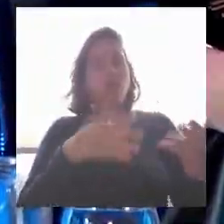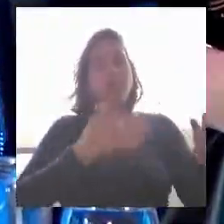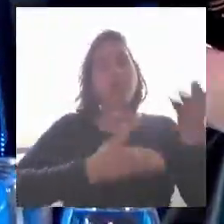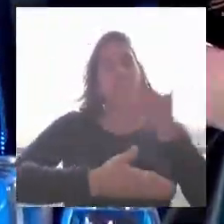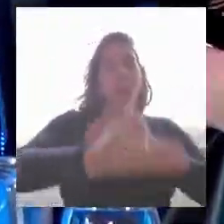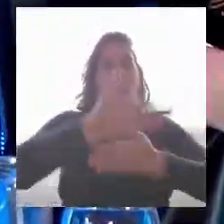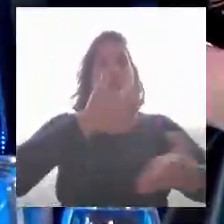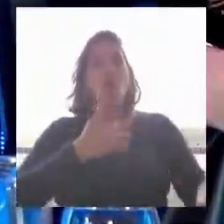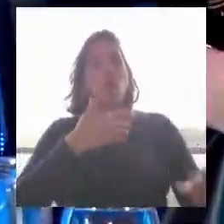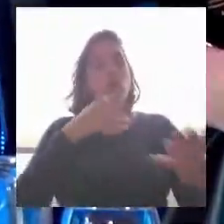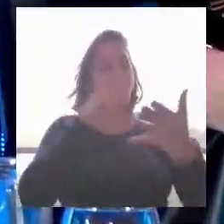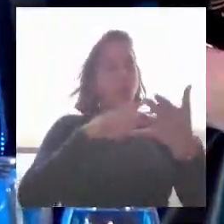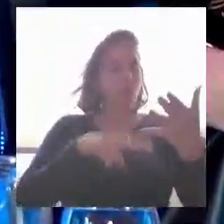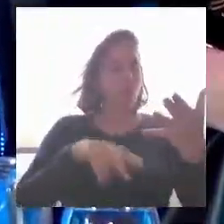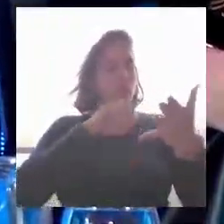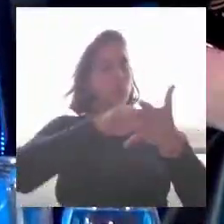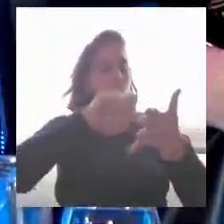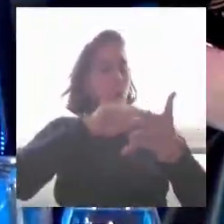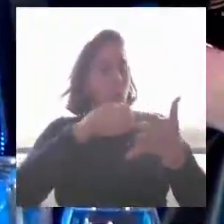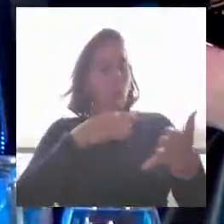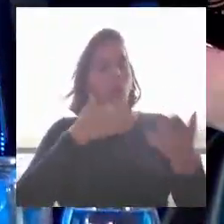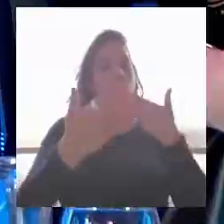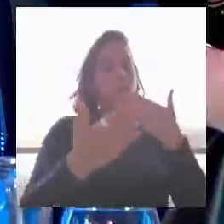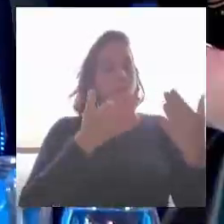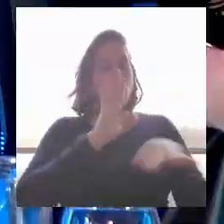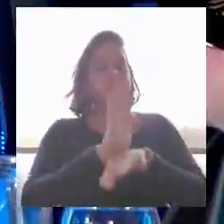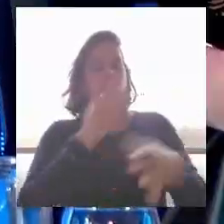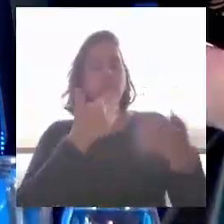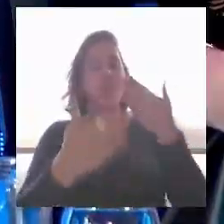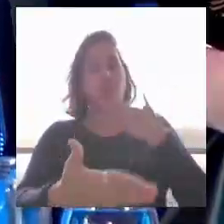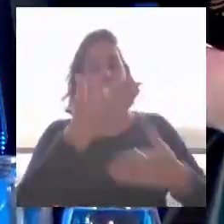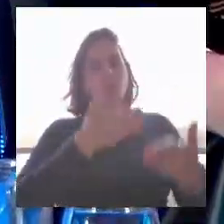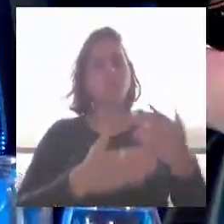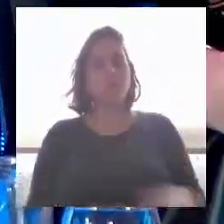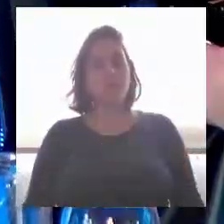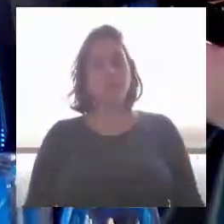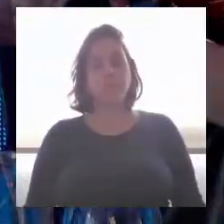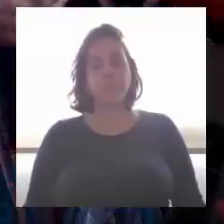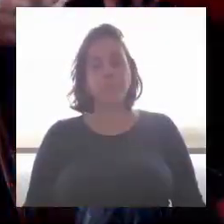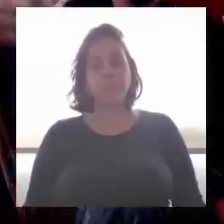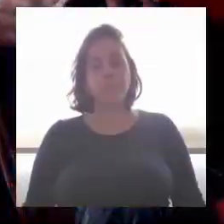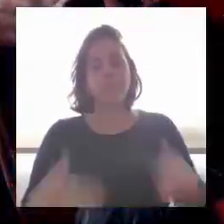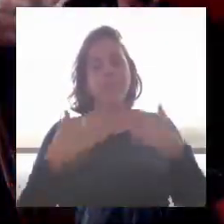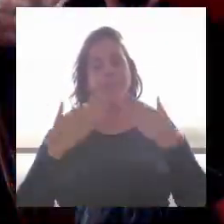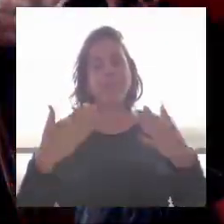el texto y el autor. ¿Bien? Bien, gracias.